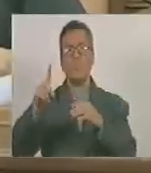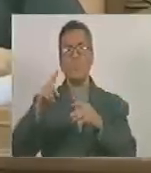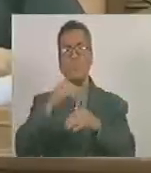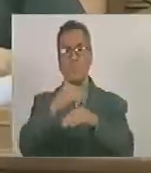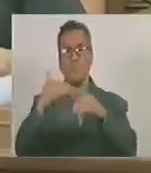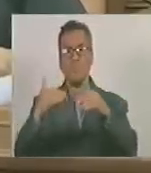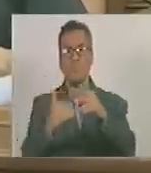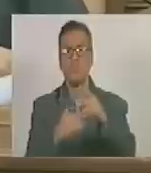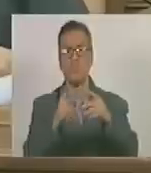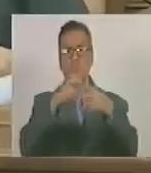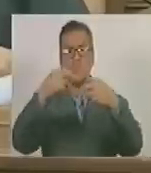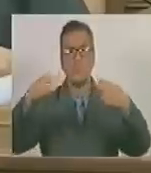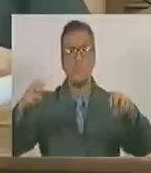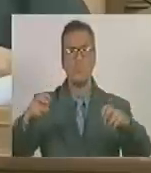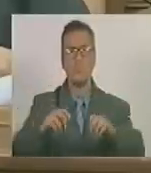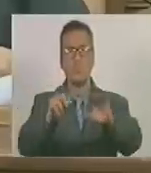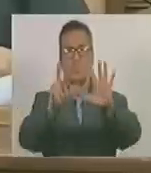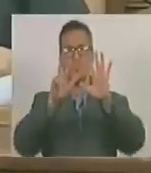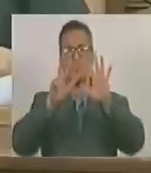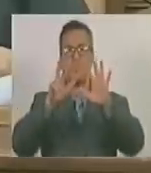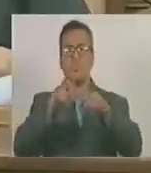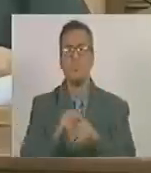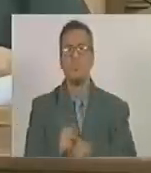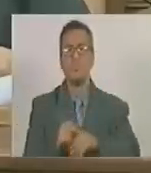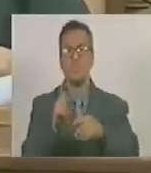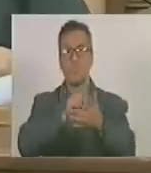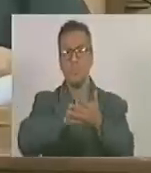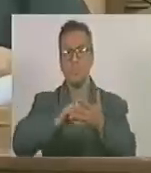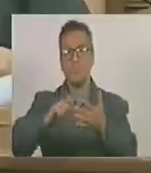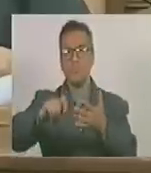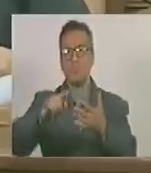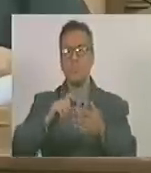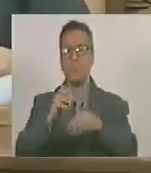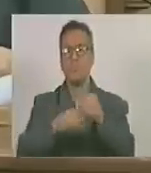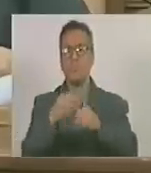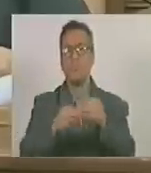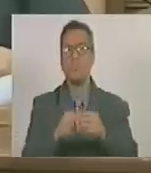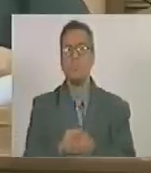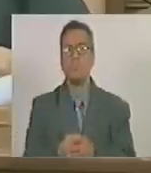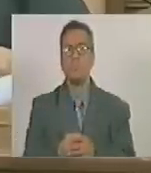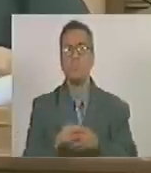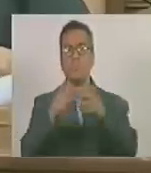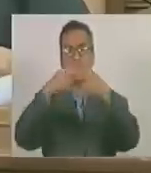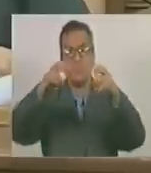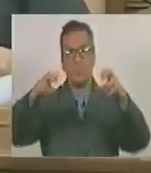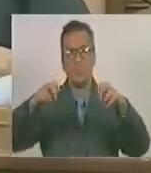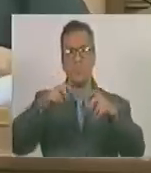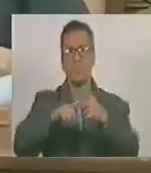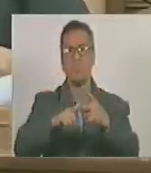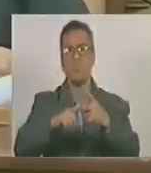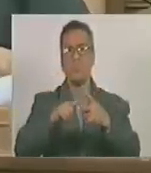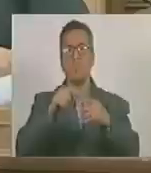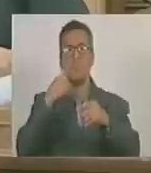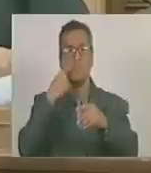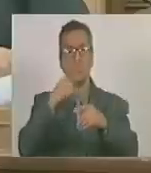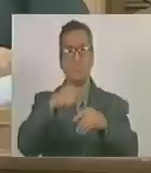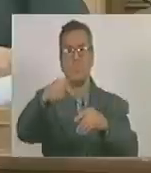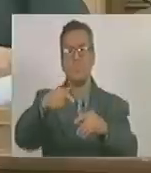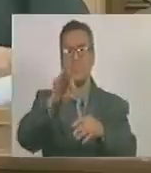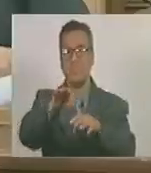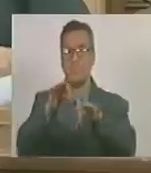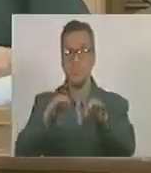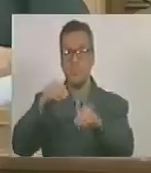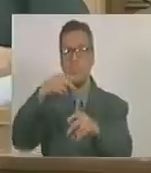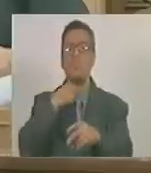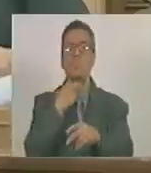pasa a ser el epígrafe del artículo 8, quedando redactado de la siguiente manera. Epígrafe. Postulación y elección